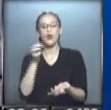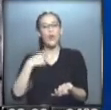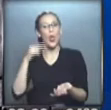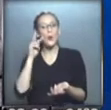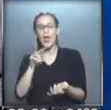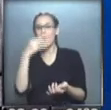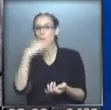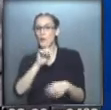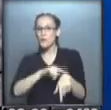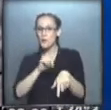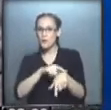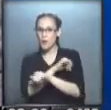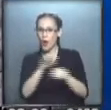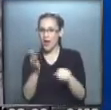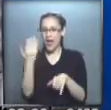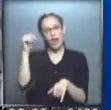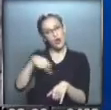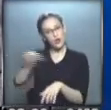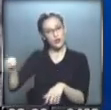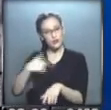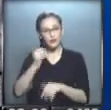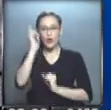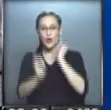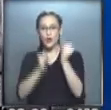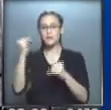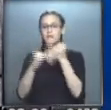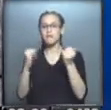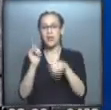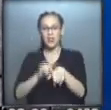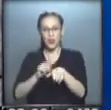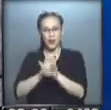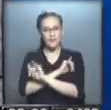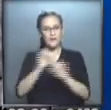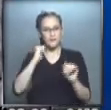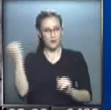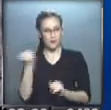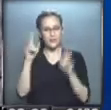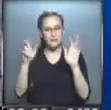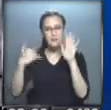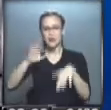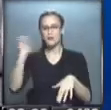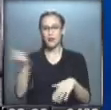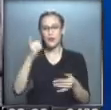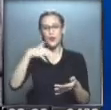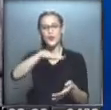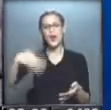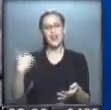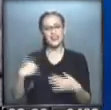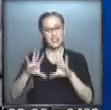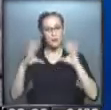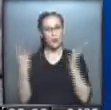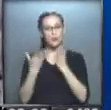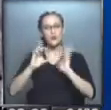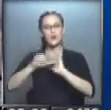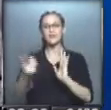el último minuto. Y ahora estamos nosotros para compartir con ustedes media hora de información. Lo más importante, lo que ocurrió en la Argentina, en el mundo, en el fin de